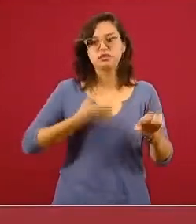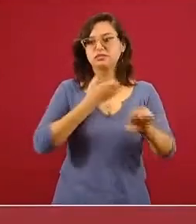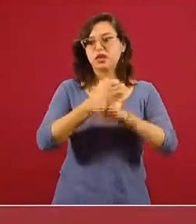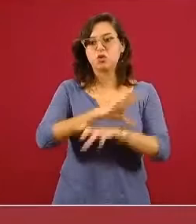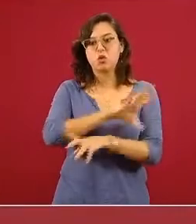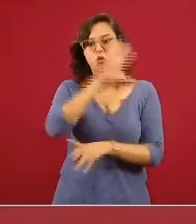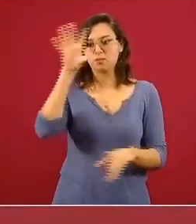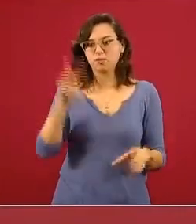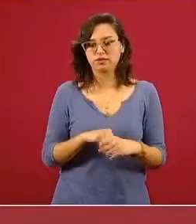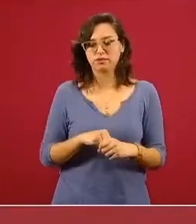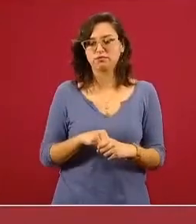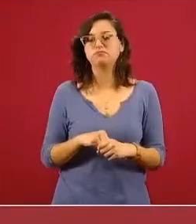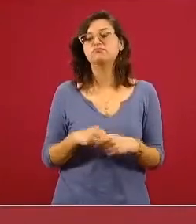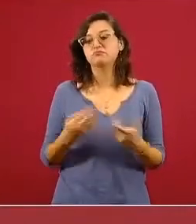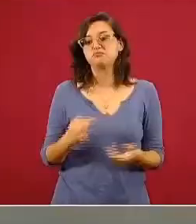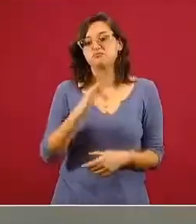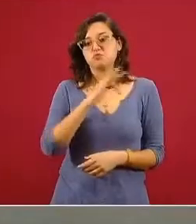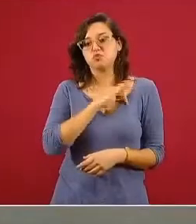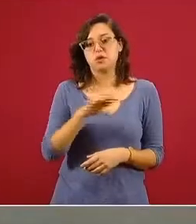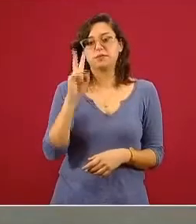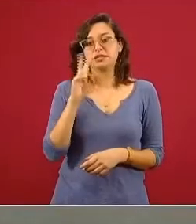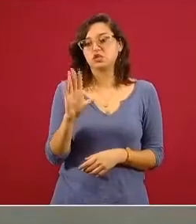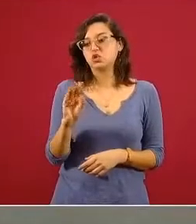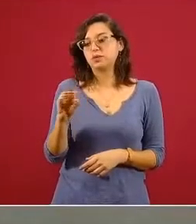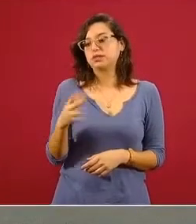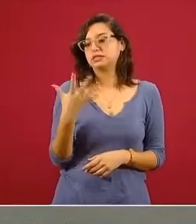de lo que vemos, prácticamente el